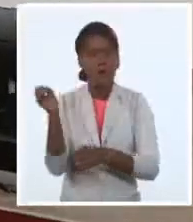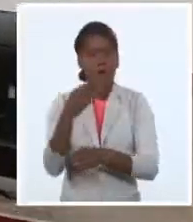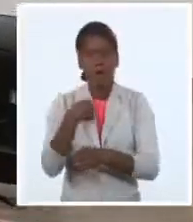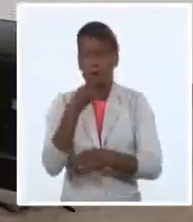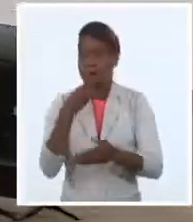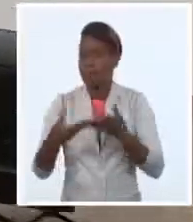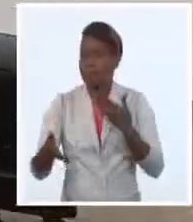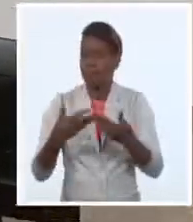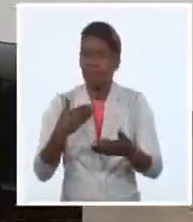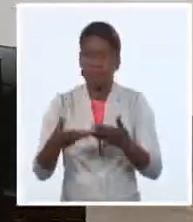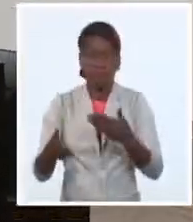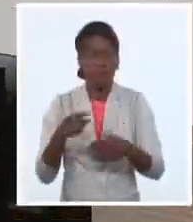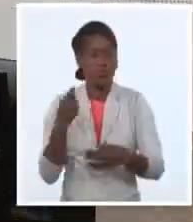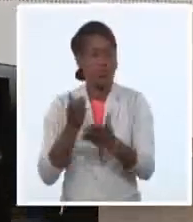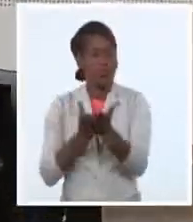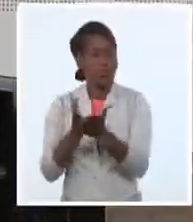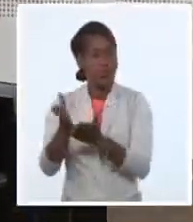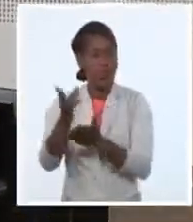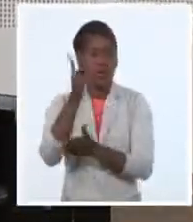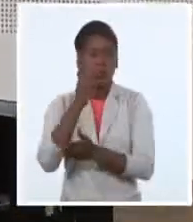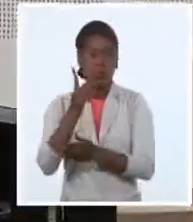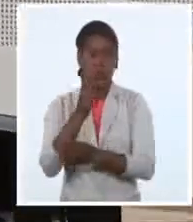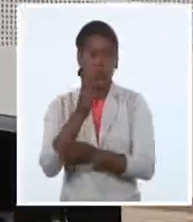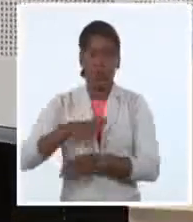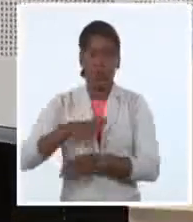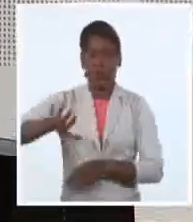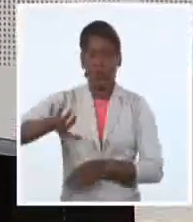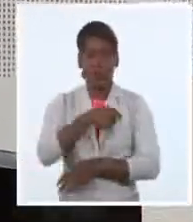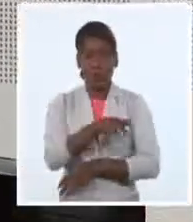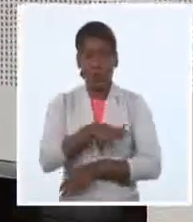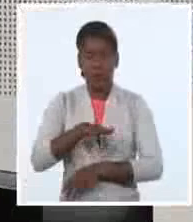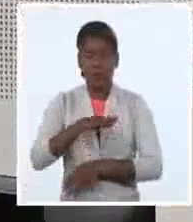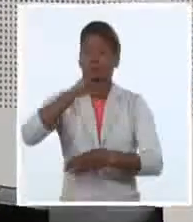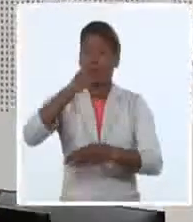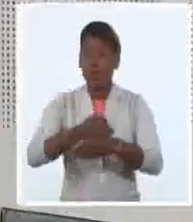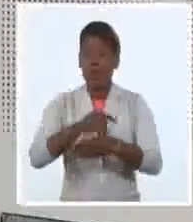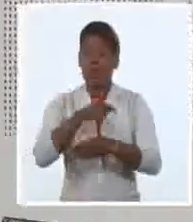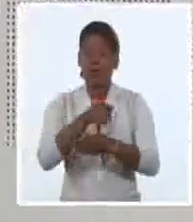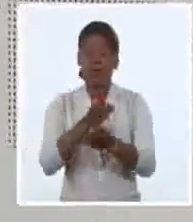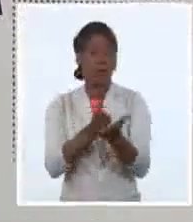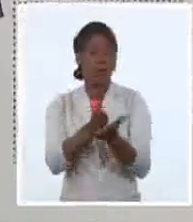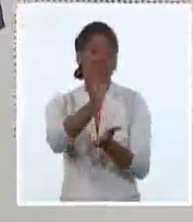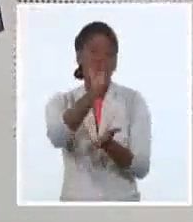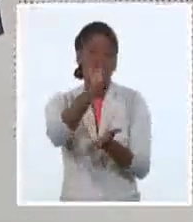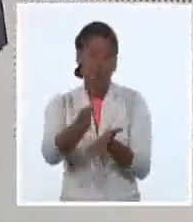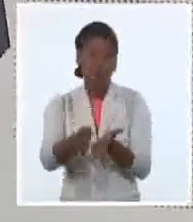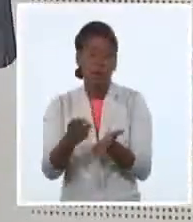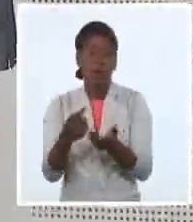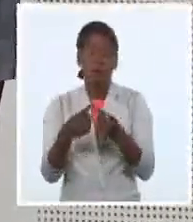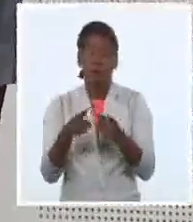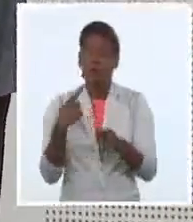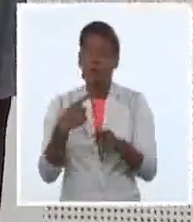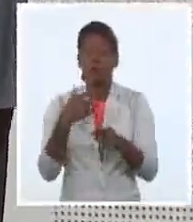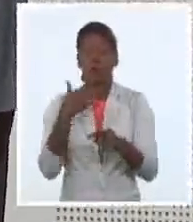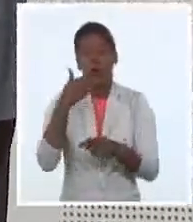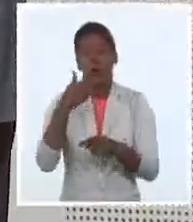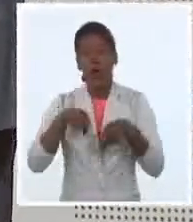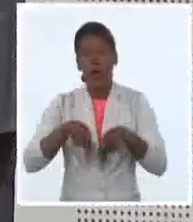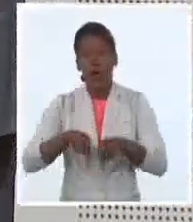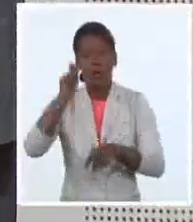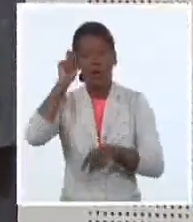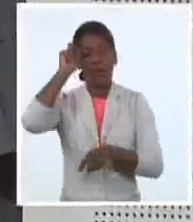siendo lo previsible, un obstáculo fundamental para nuestras estrategias y potencialidades de crecimiento económico y de